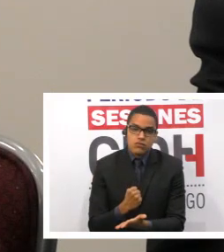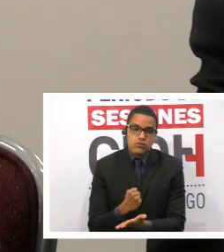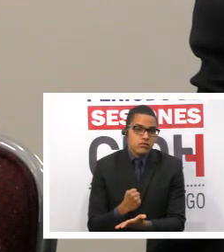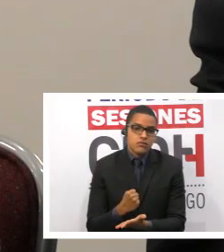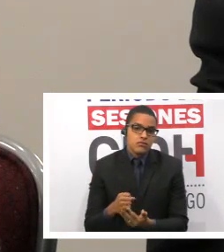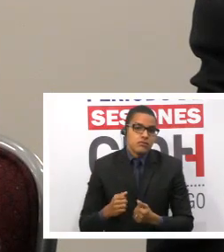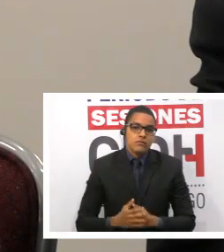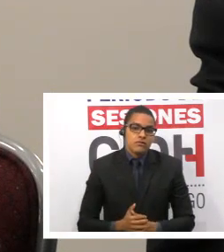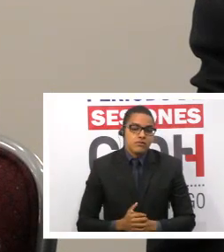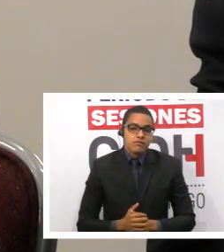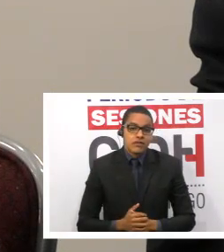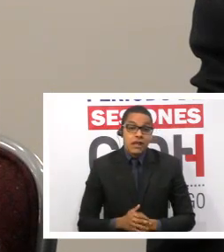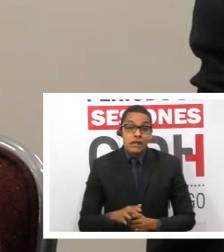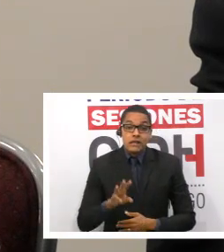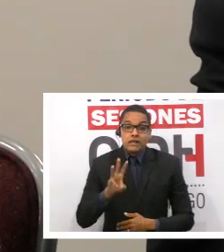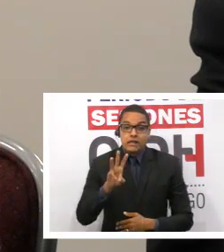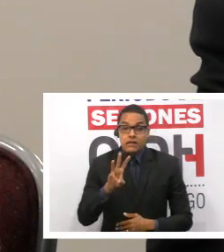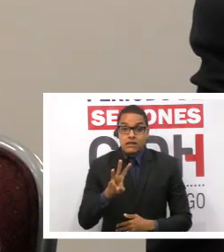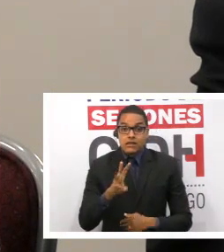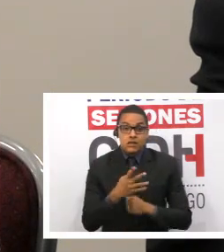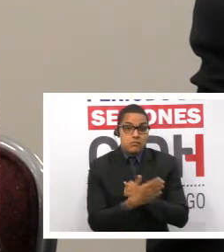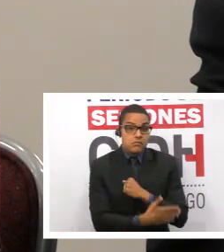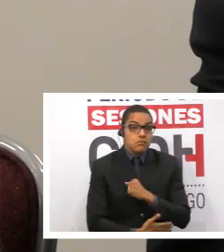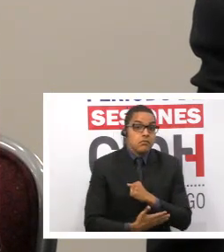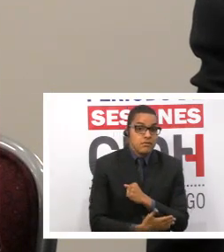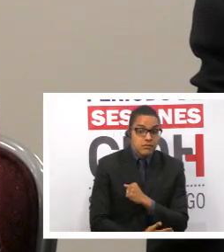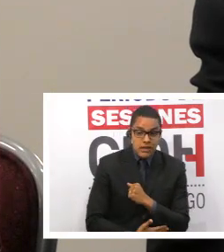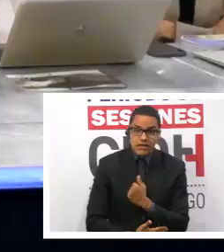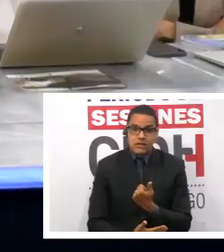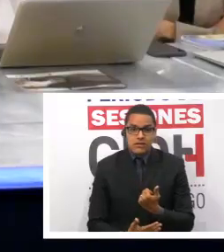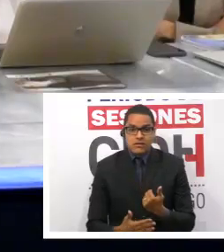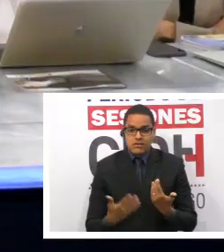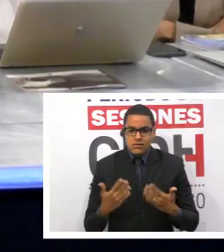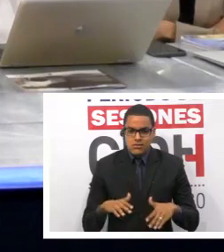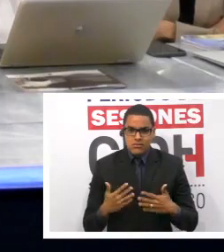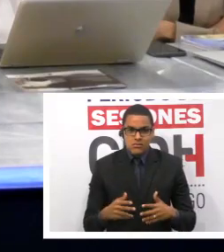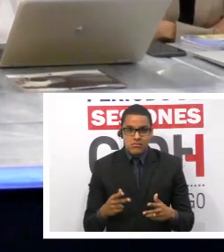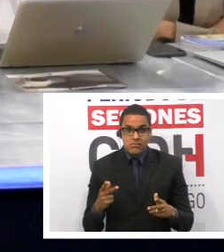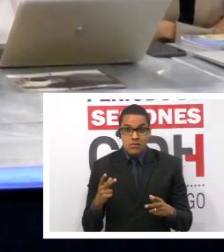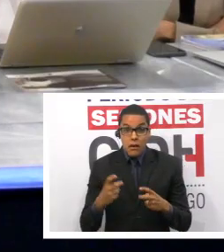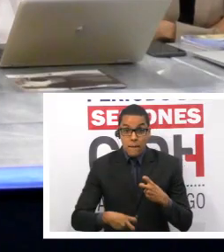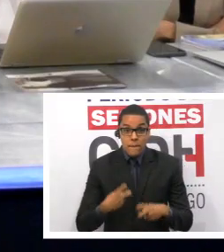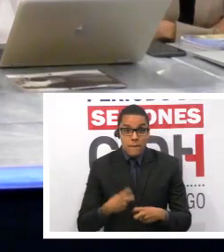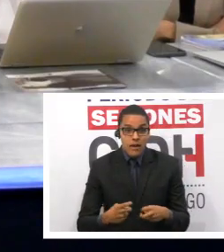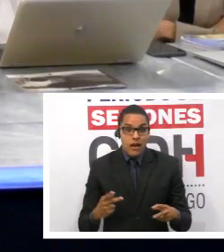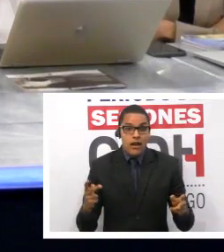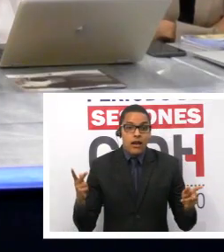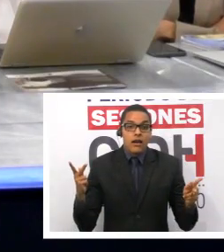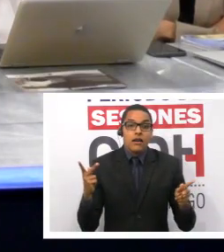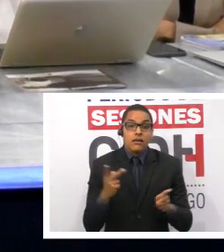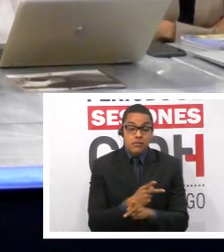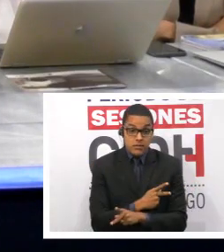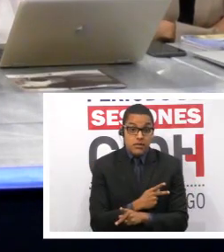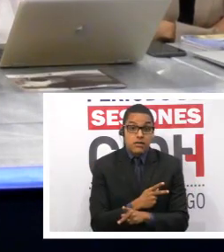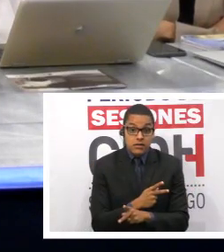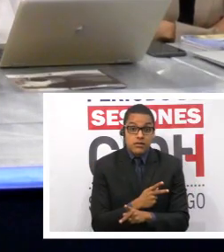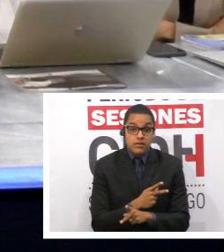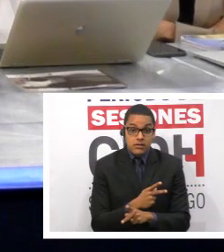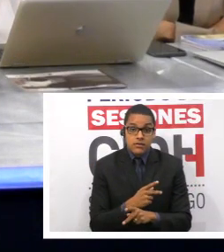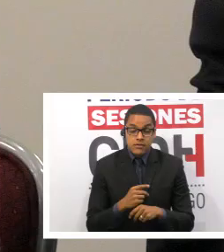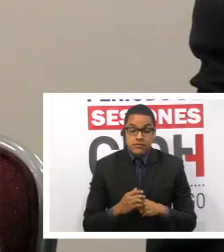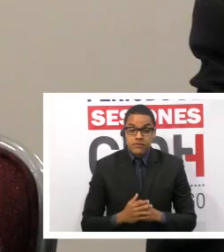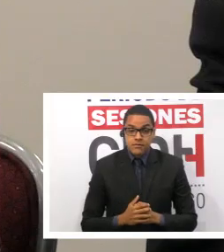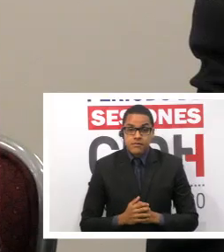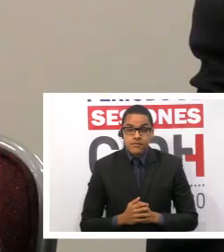región en que el impacto final de la política fiscal después del gasto y después de los impuestos